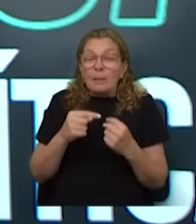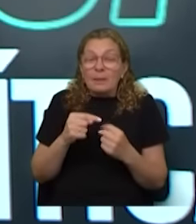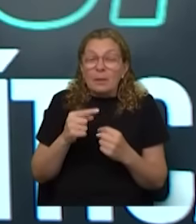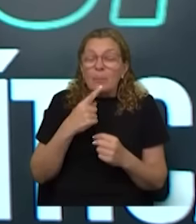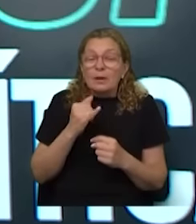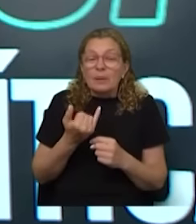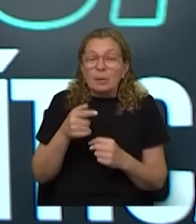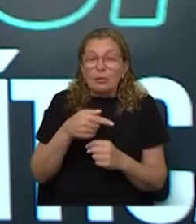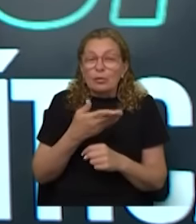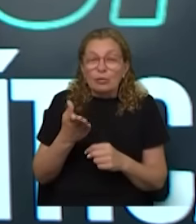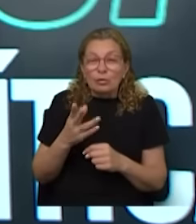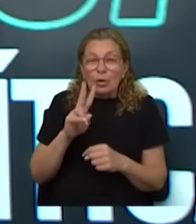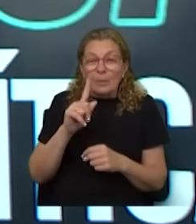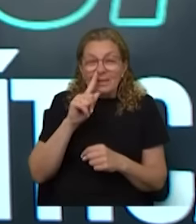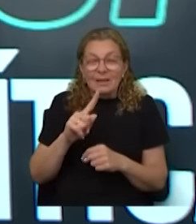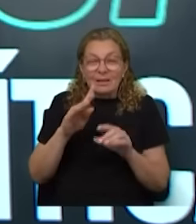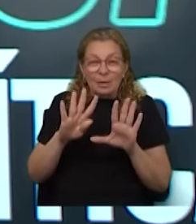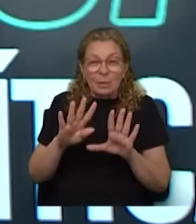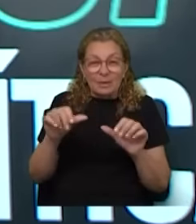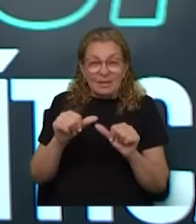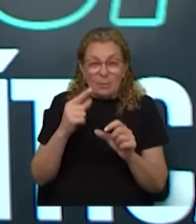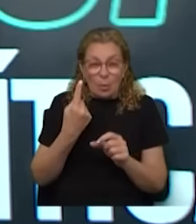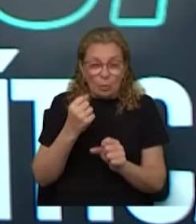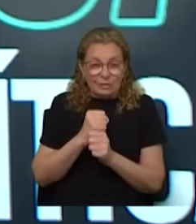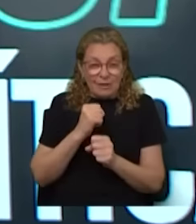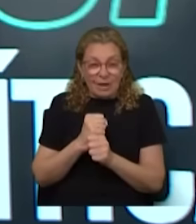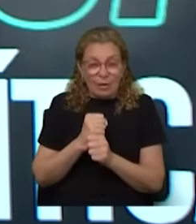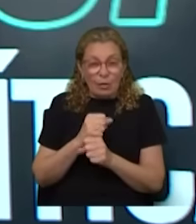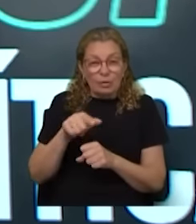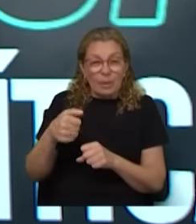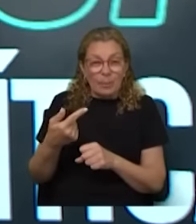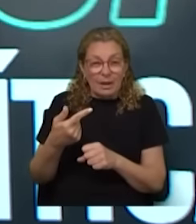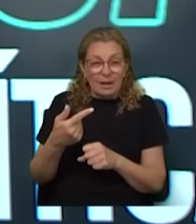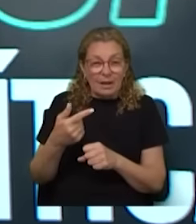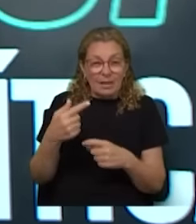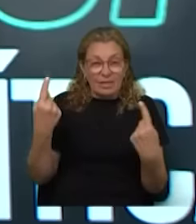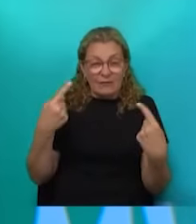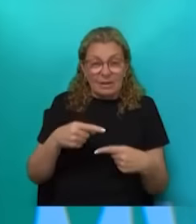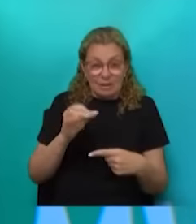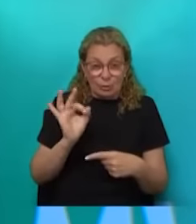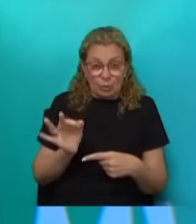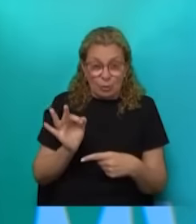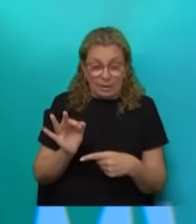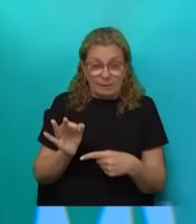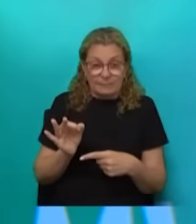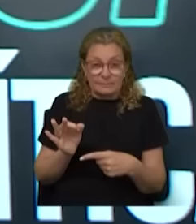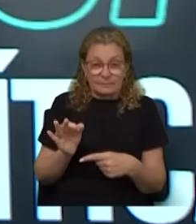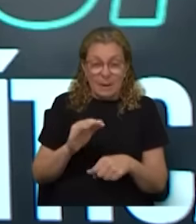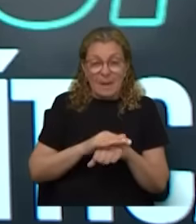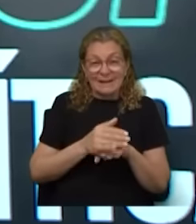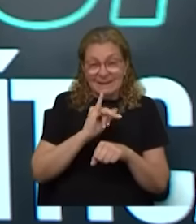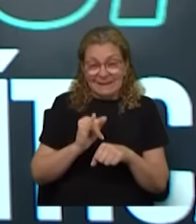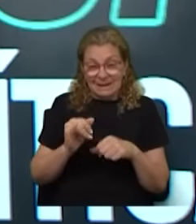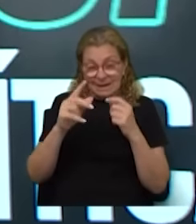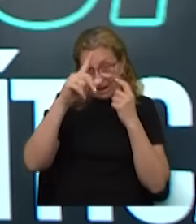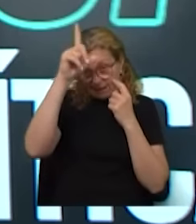por ejemplo nosotros en 2019 hicimos un un trabajo post debate de octubre no el de noviembre el primero de los dos de Martínez con la calle p Exactamente